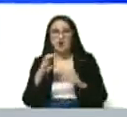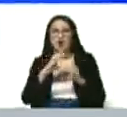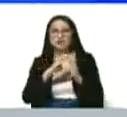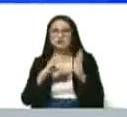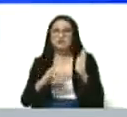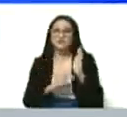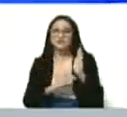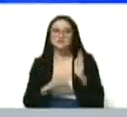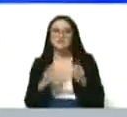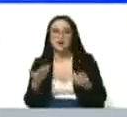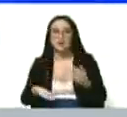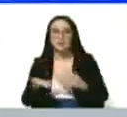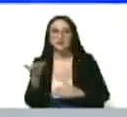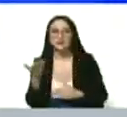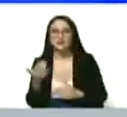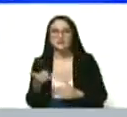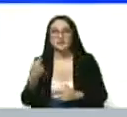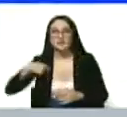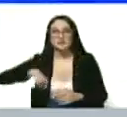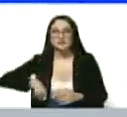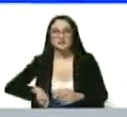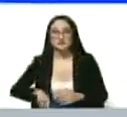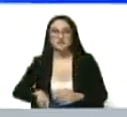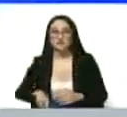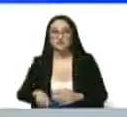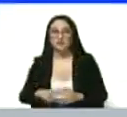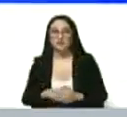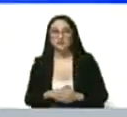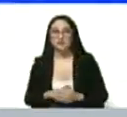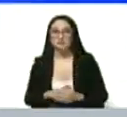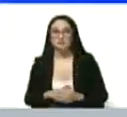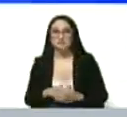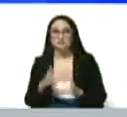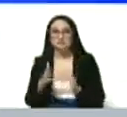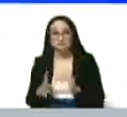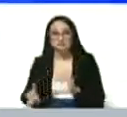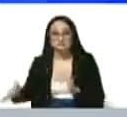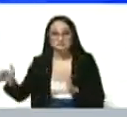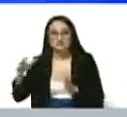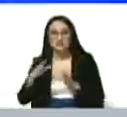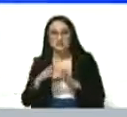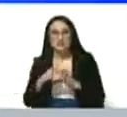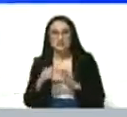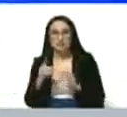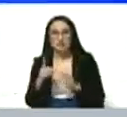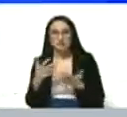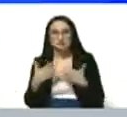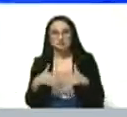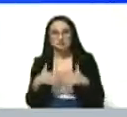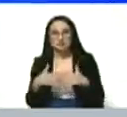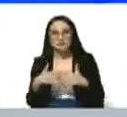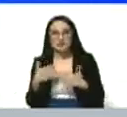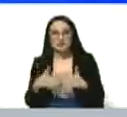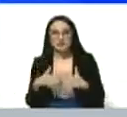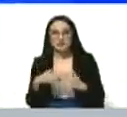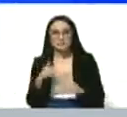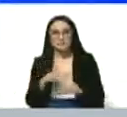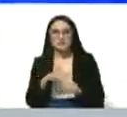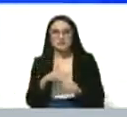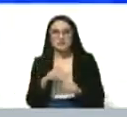y aumentar el nivel de inversiones a lo largo de toda la cadena de valor de la industria